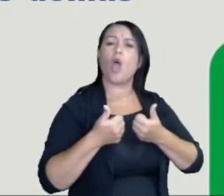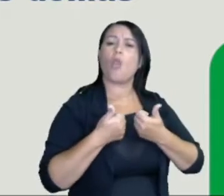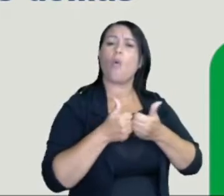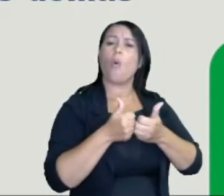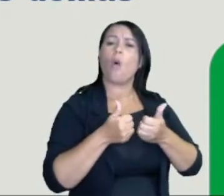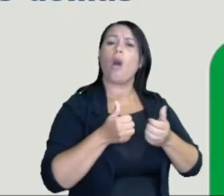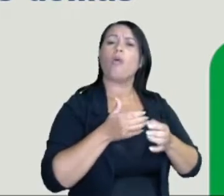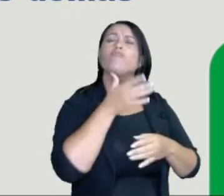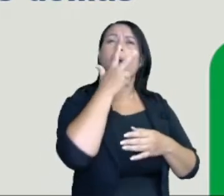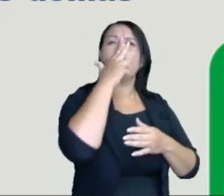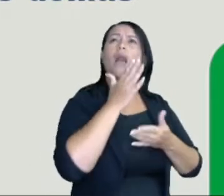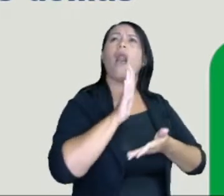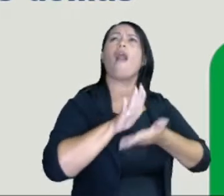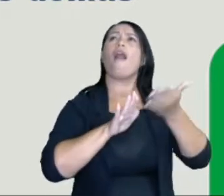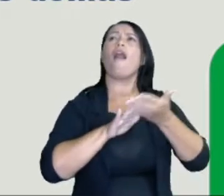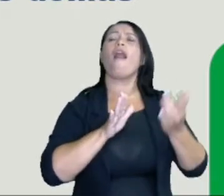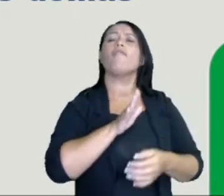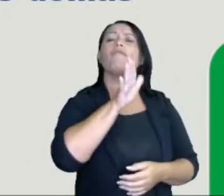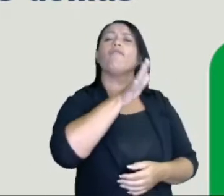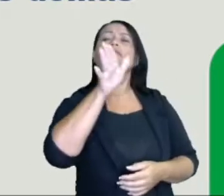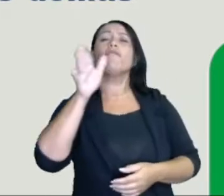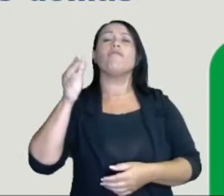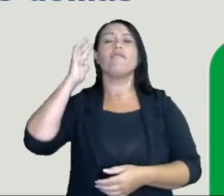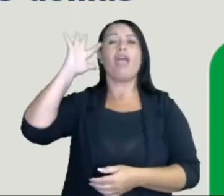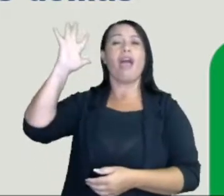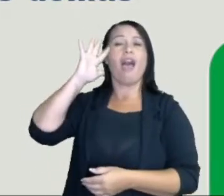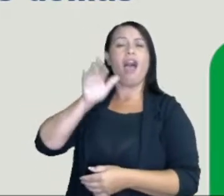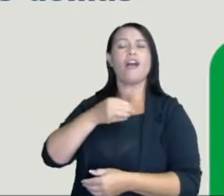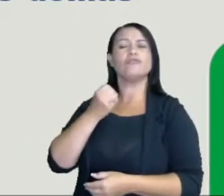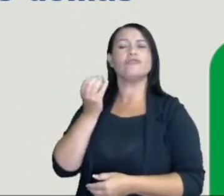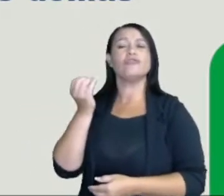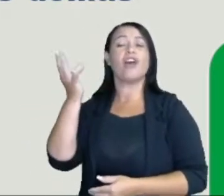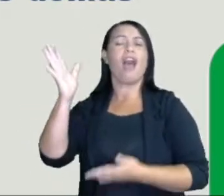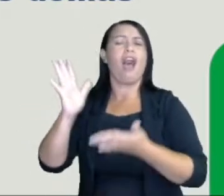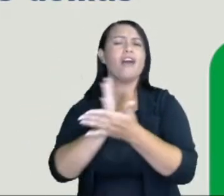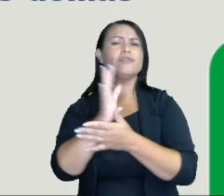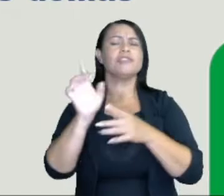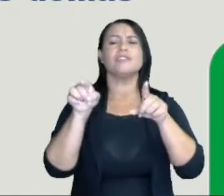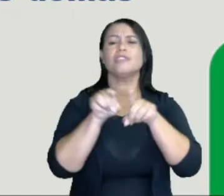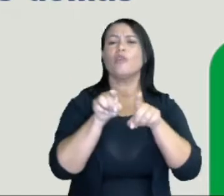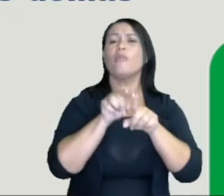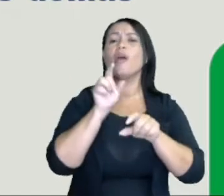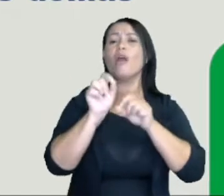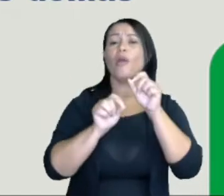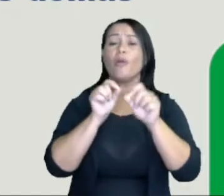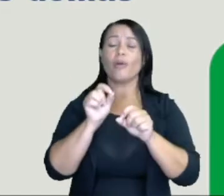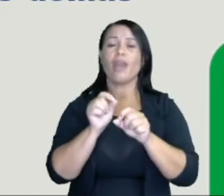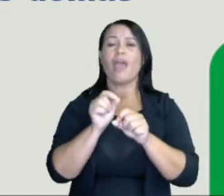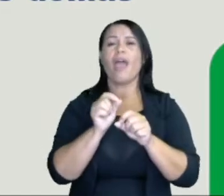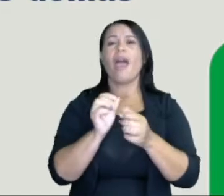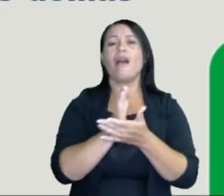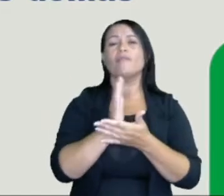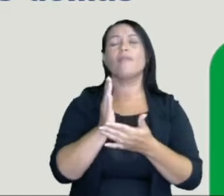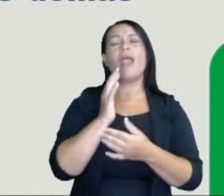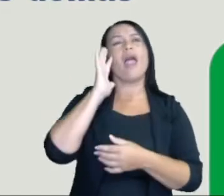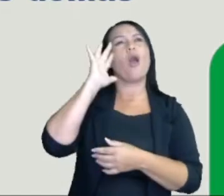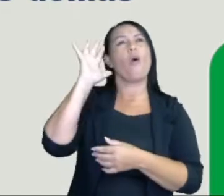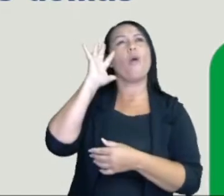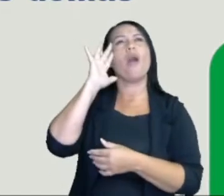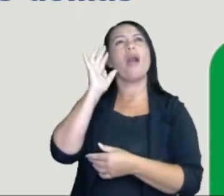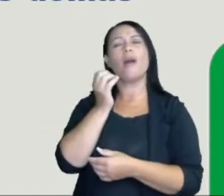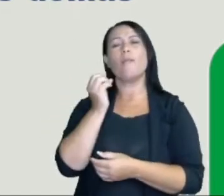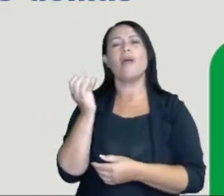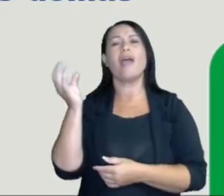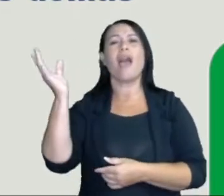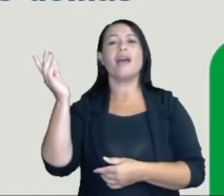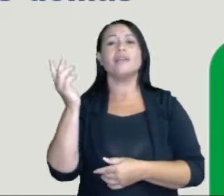a lugares que nosotros no podíamos ni imaginar. A veces volvía de aquellos curiosos viajes con barba